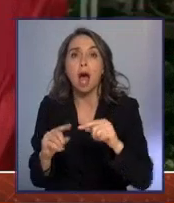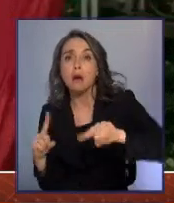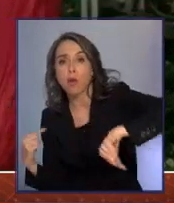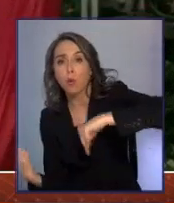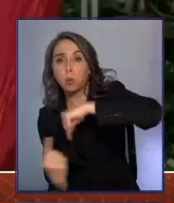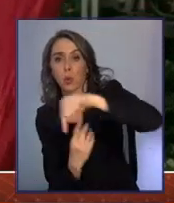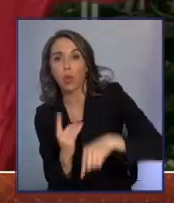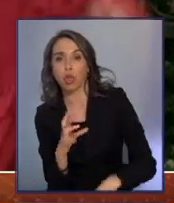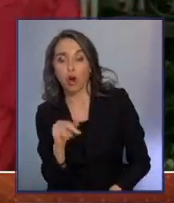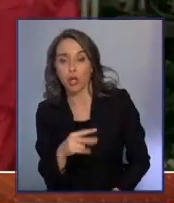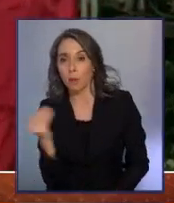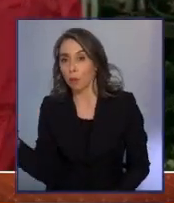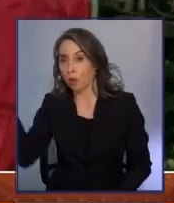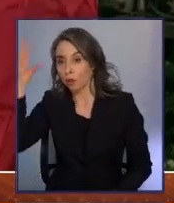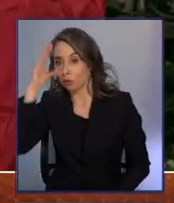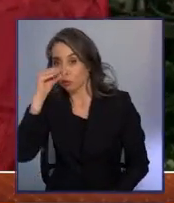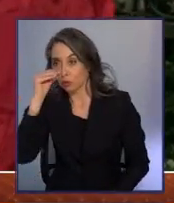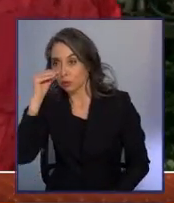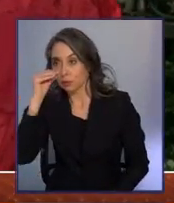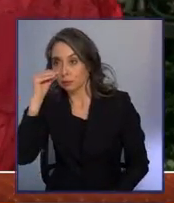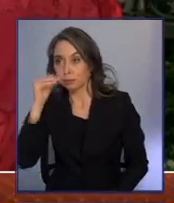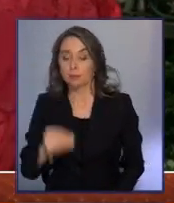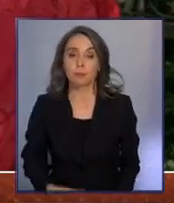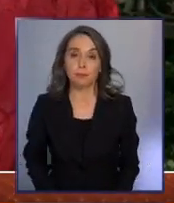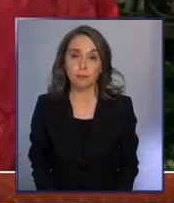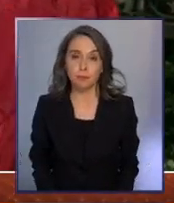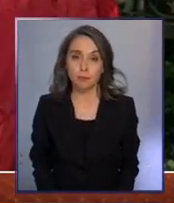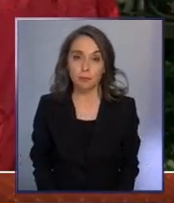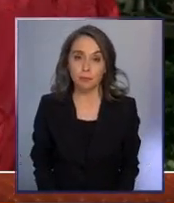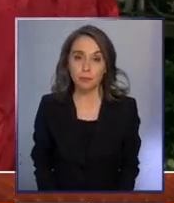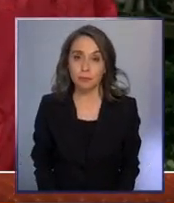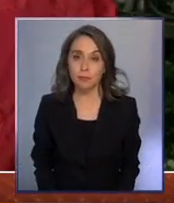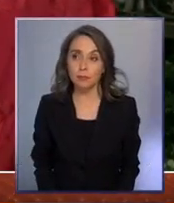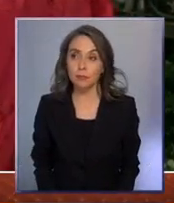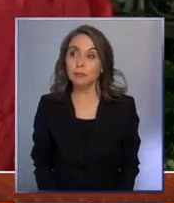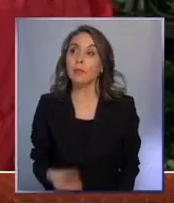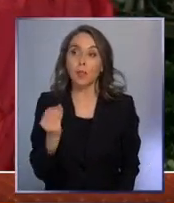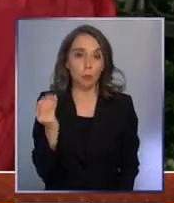noches. Buenas noches, gracias.